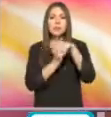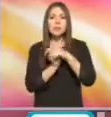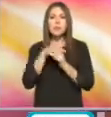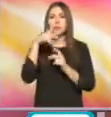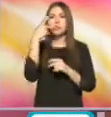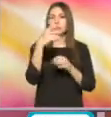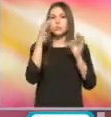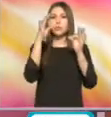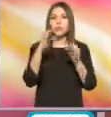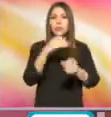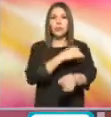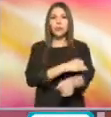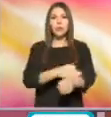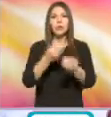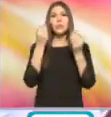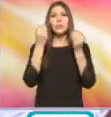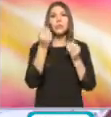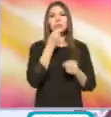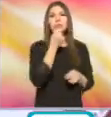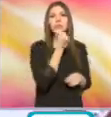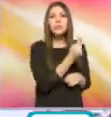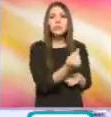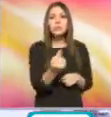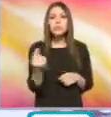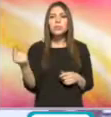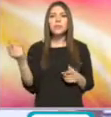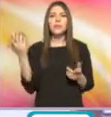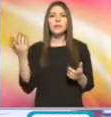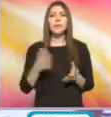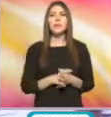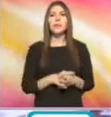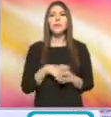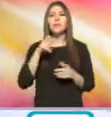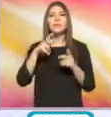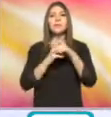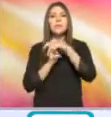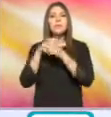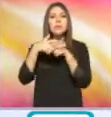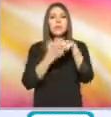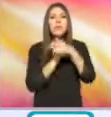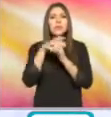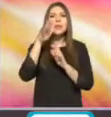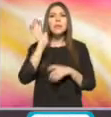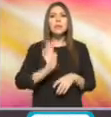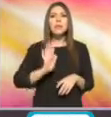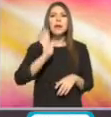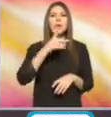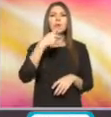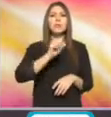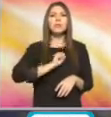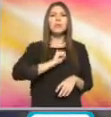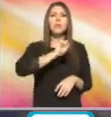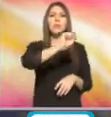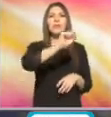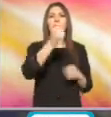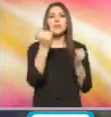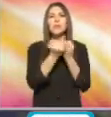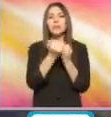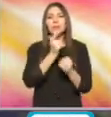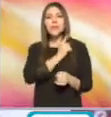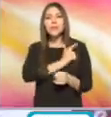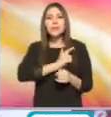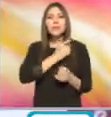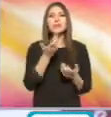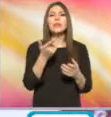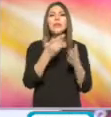completamente familiar. Y es que para muchos niños los luchadores se vuelven como unos superhéroes, ¿no? Claro. A mí me gustaría